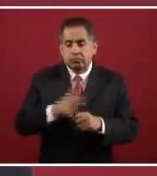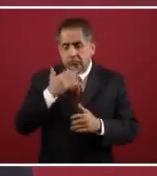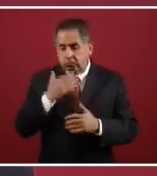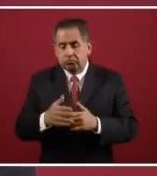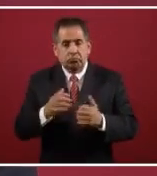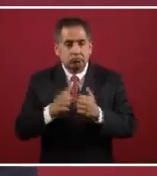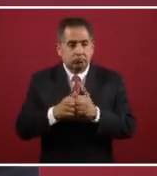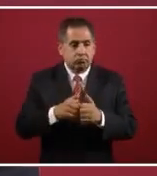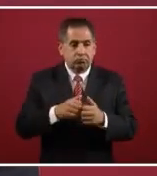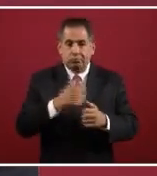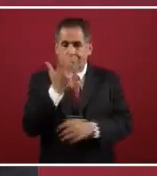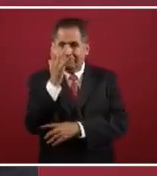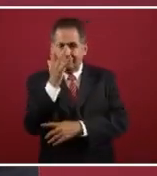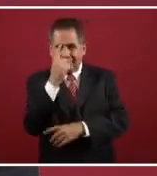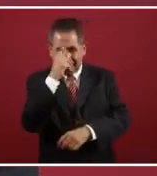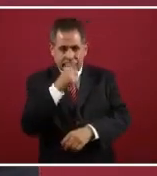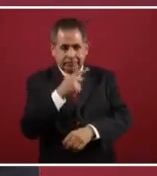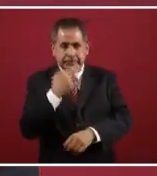maderables,